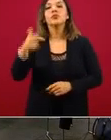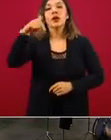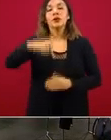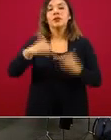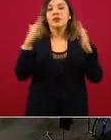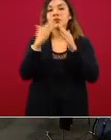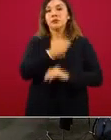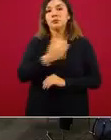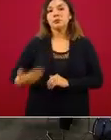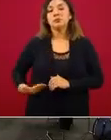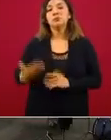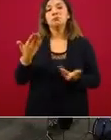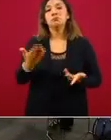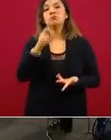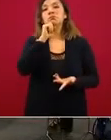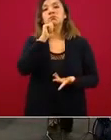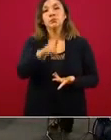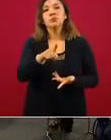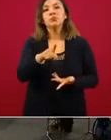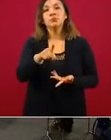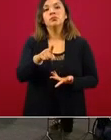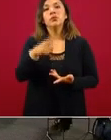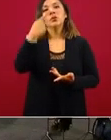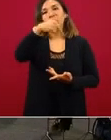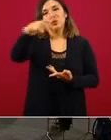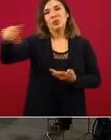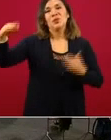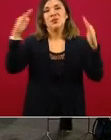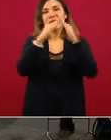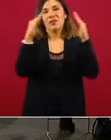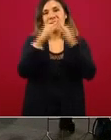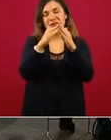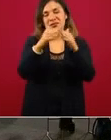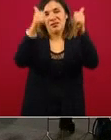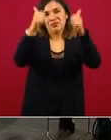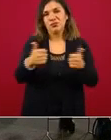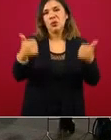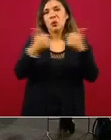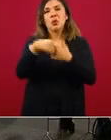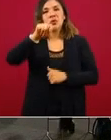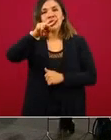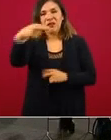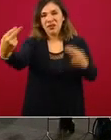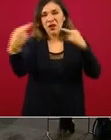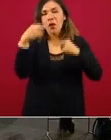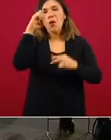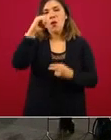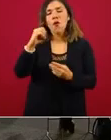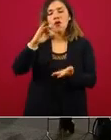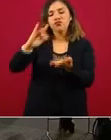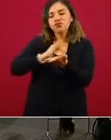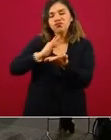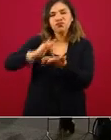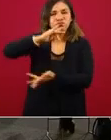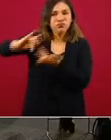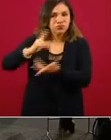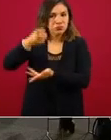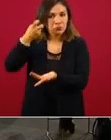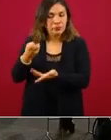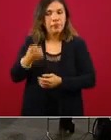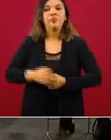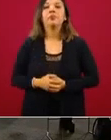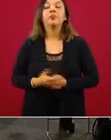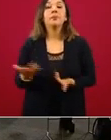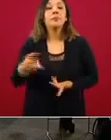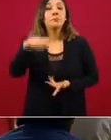Palacio Nacional y también en sus casas a través de su televisor o su dispositivo móvil, que